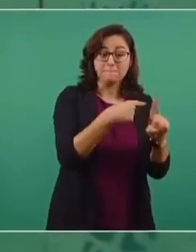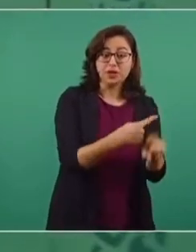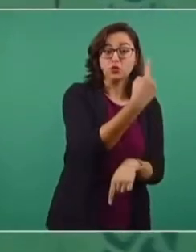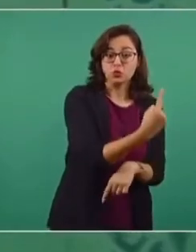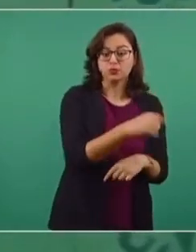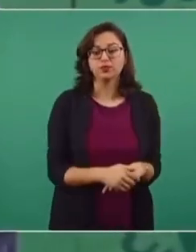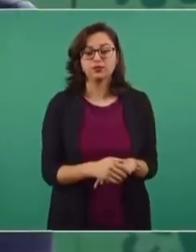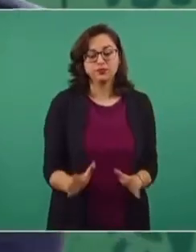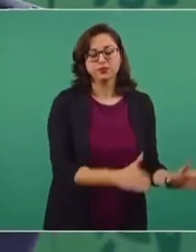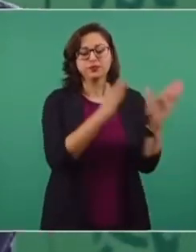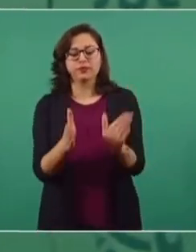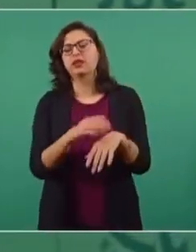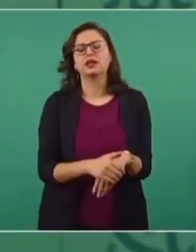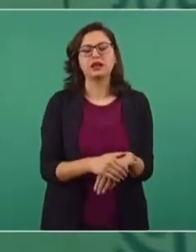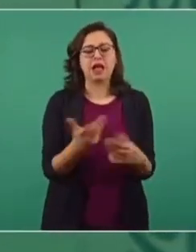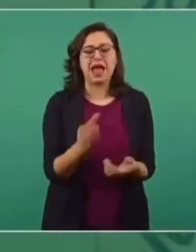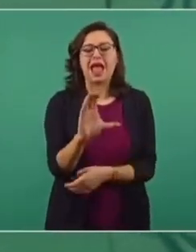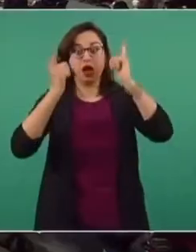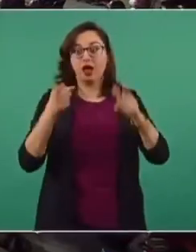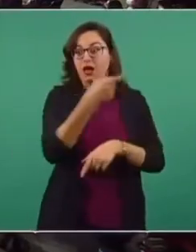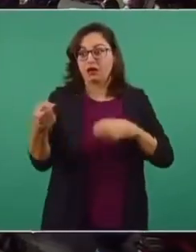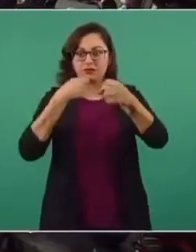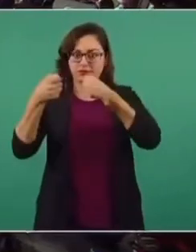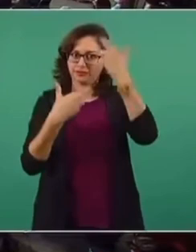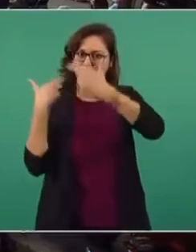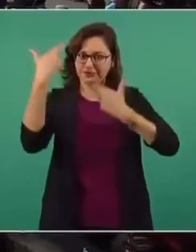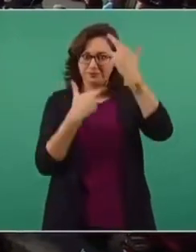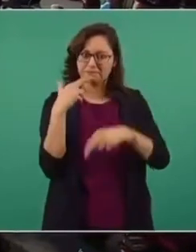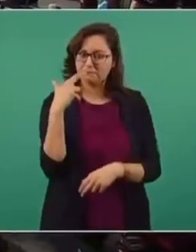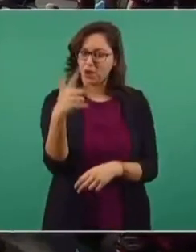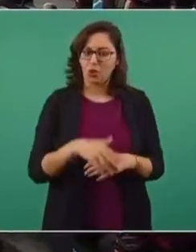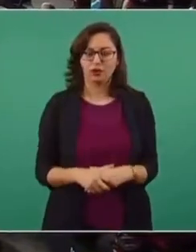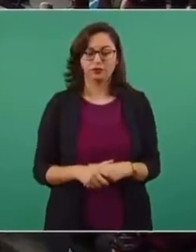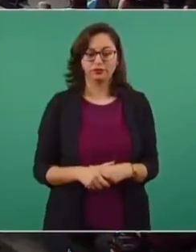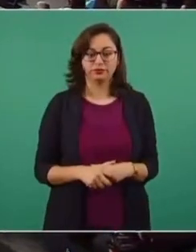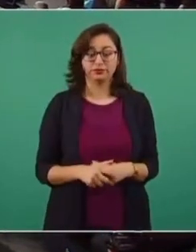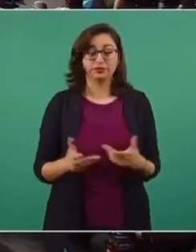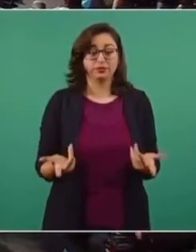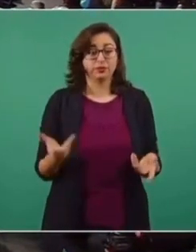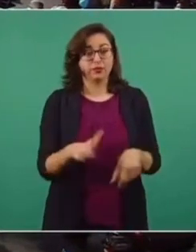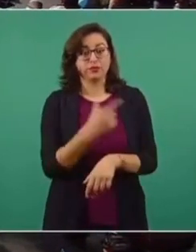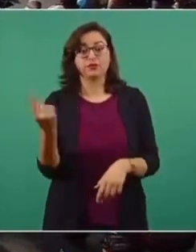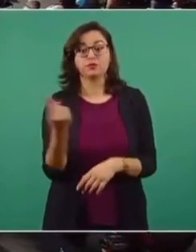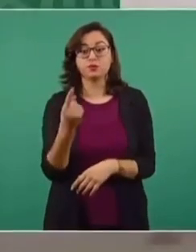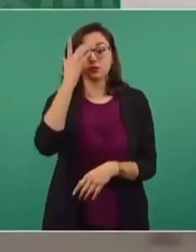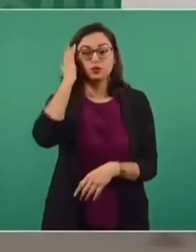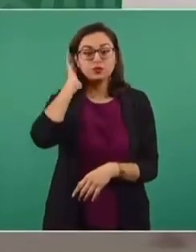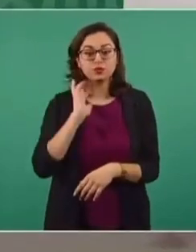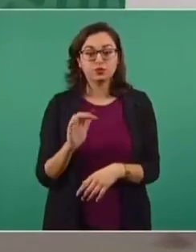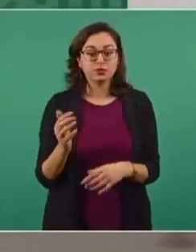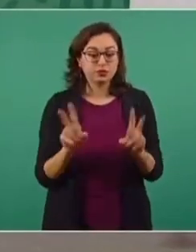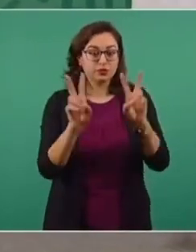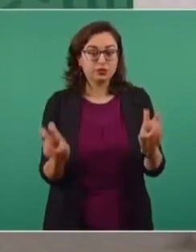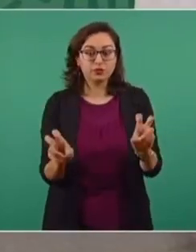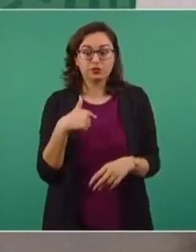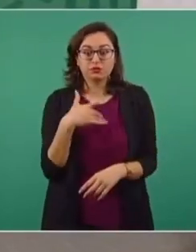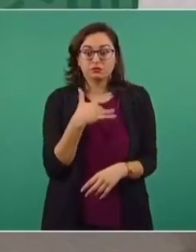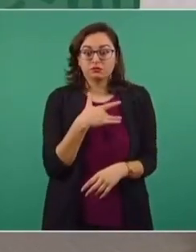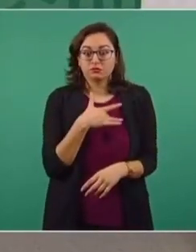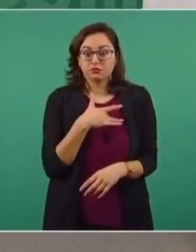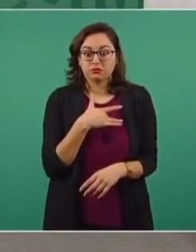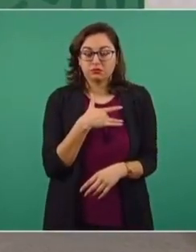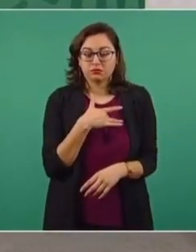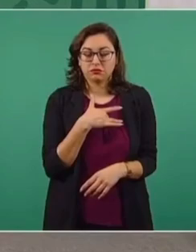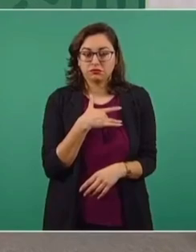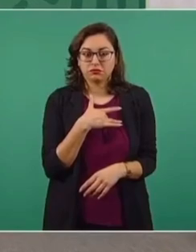mayoría calificada? Son dos terceras partes de la votación. Ahora, si ya nos metemos en este terreno, no creo yo que sea